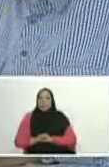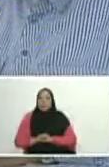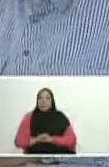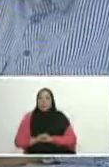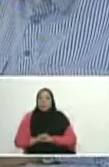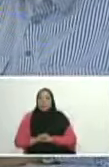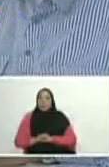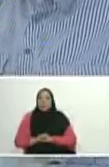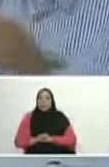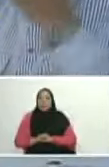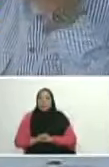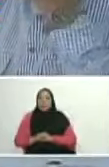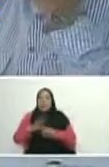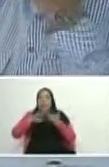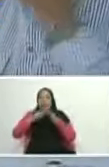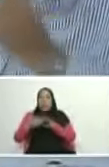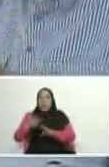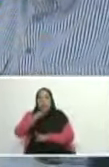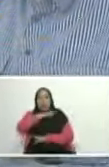como jefas de comunidad,